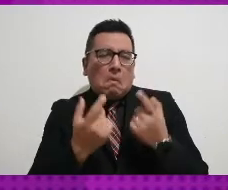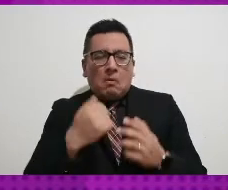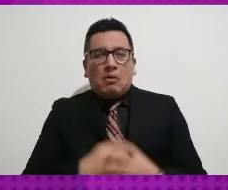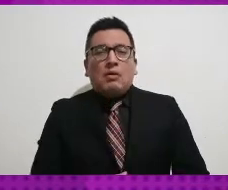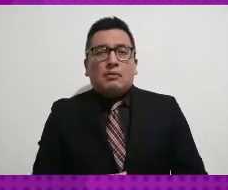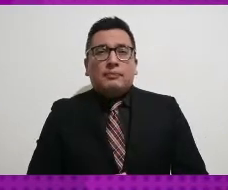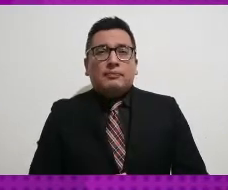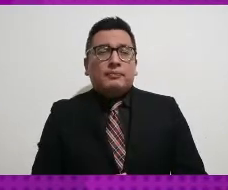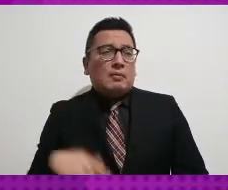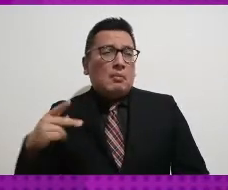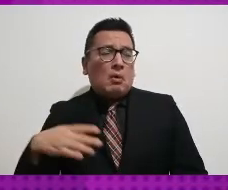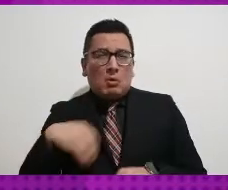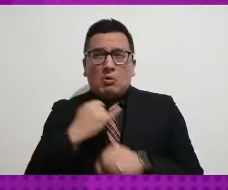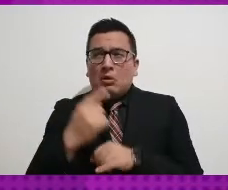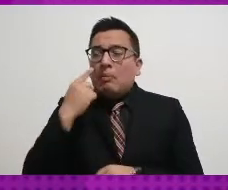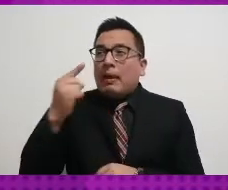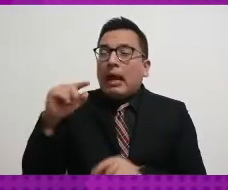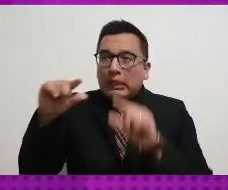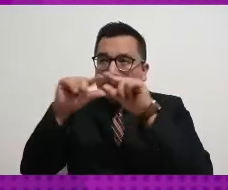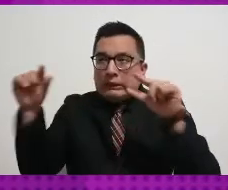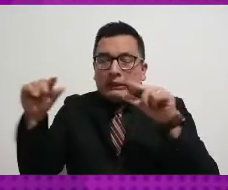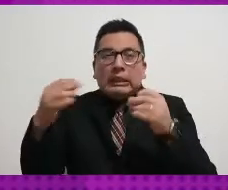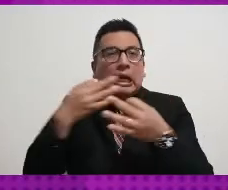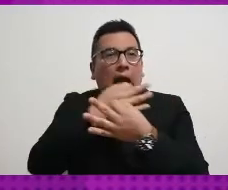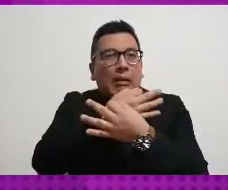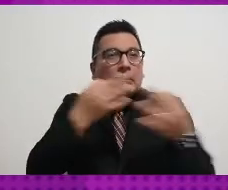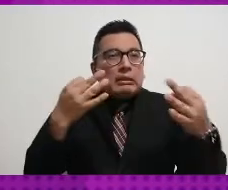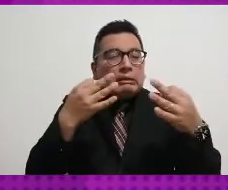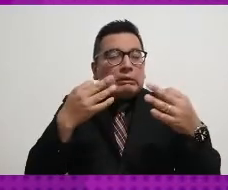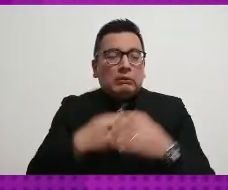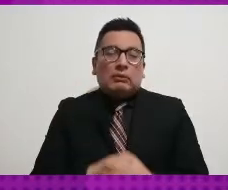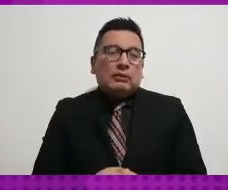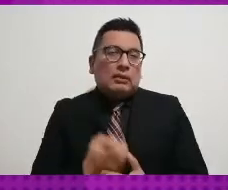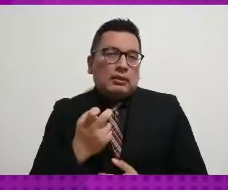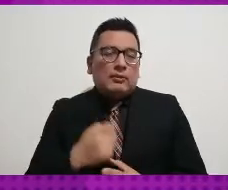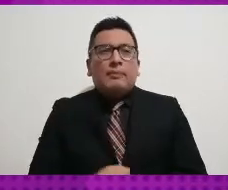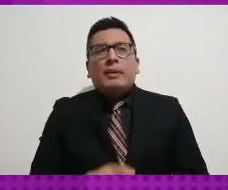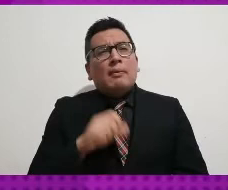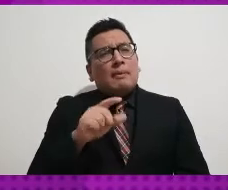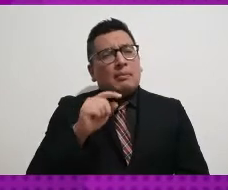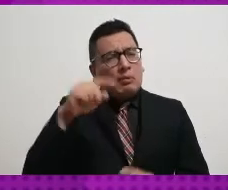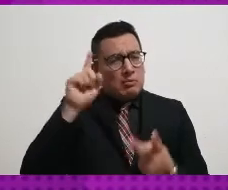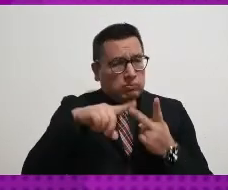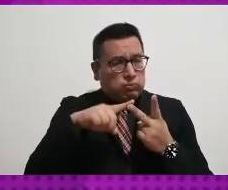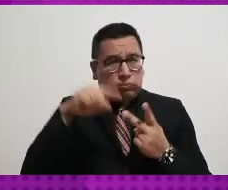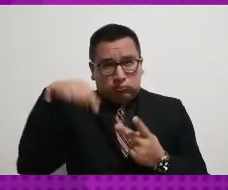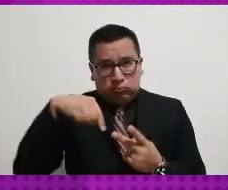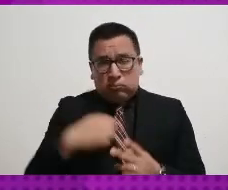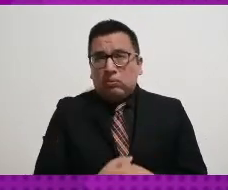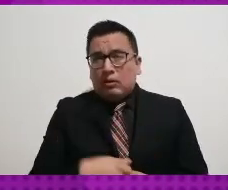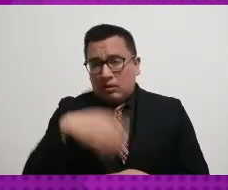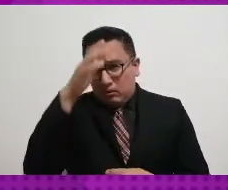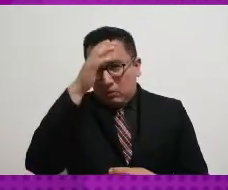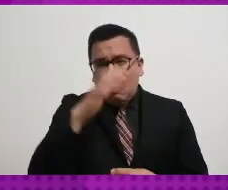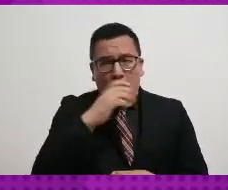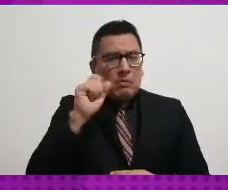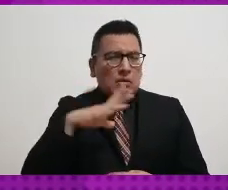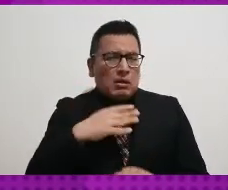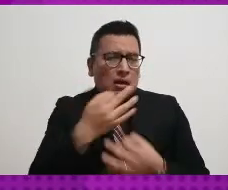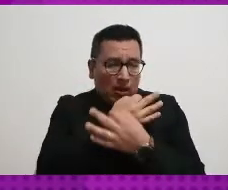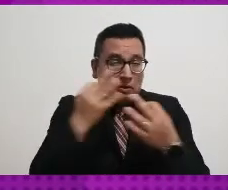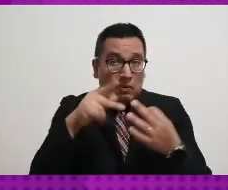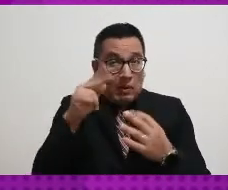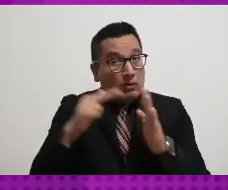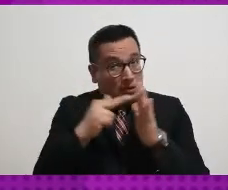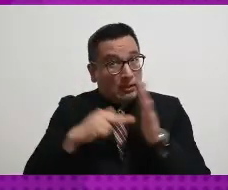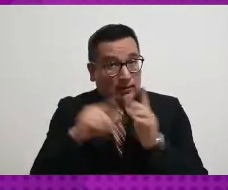sus direcciones. Al igual que el Instituto Electoral debe de contar con un aviso de privacidad, pero se regulan distintas normativas. Como